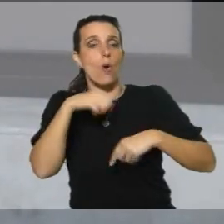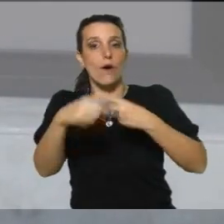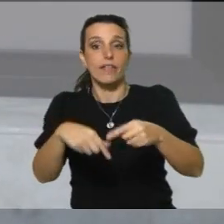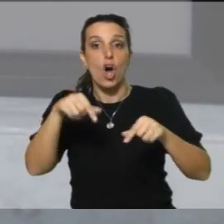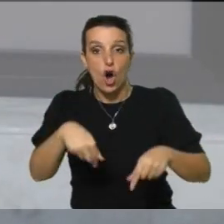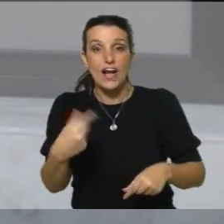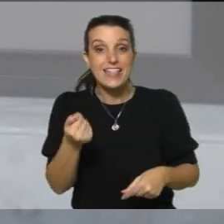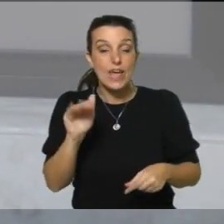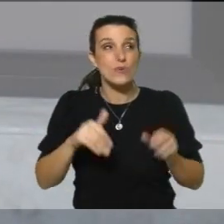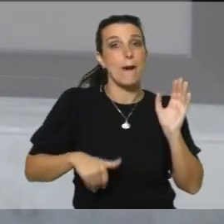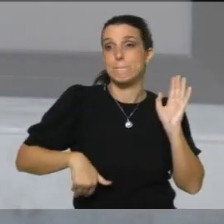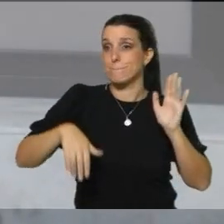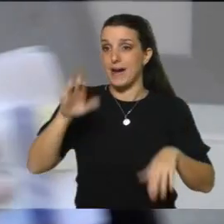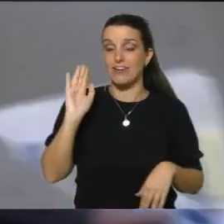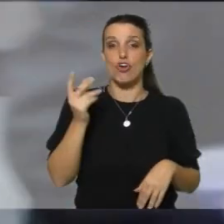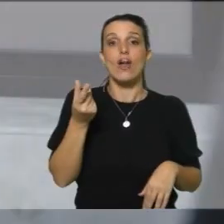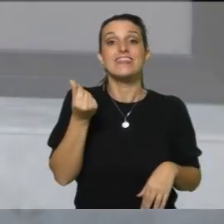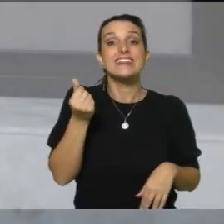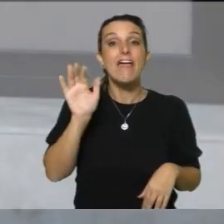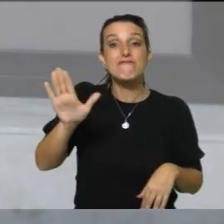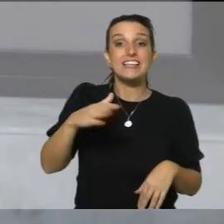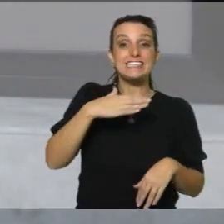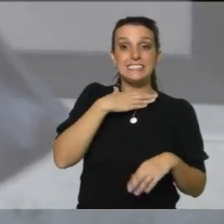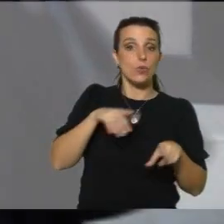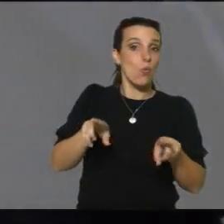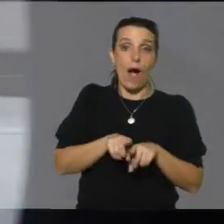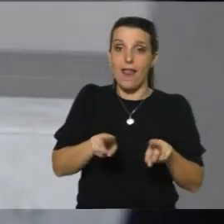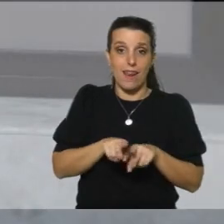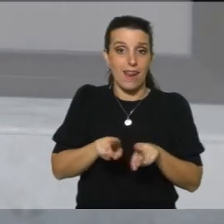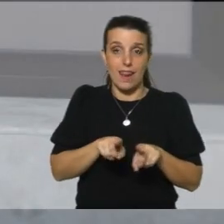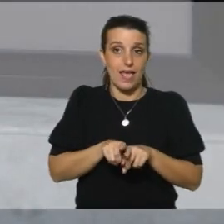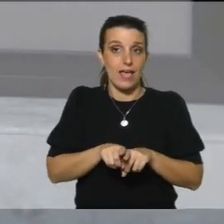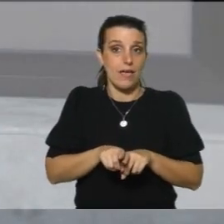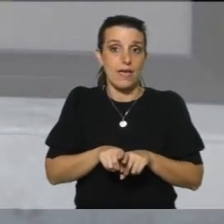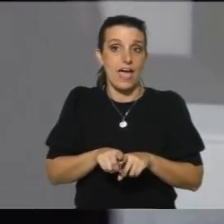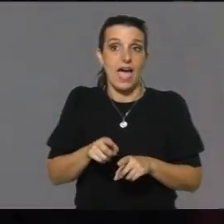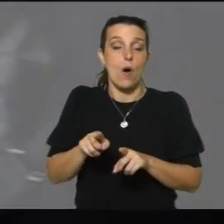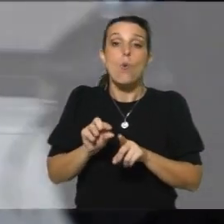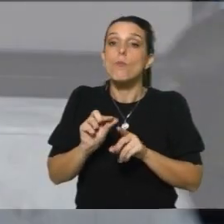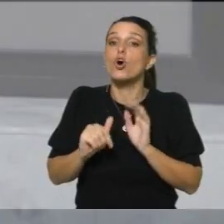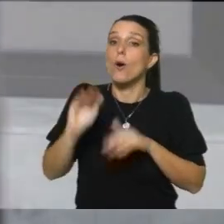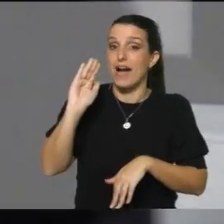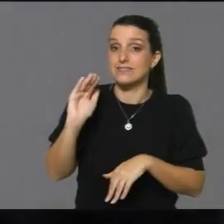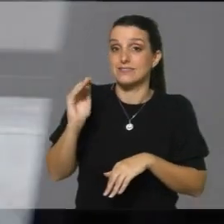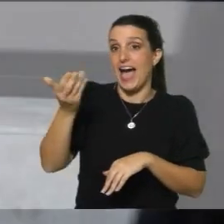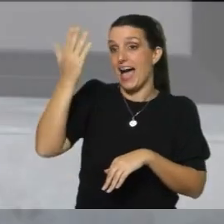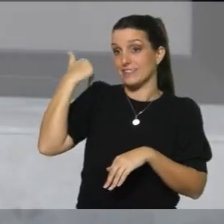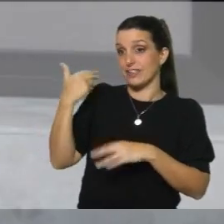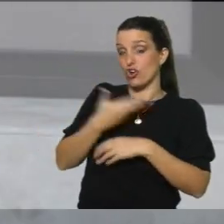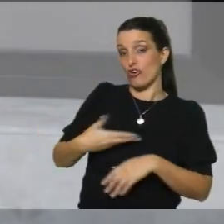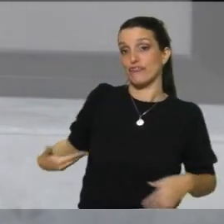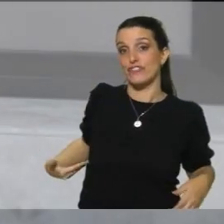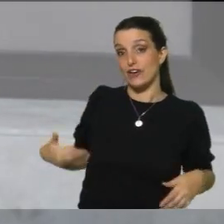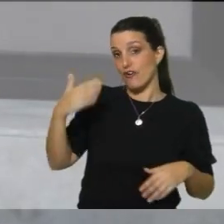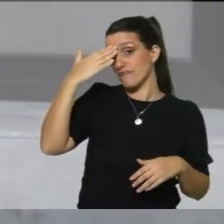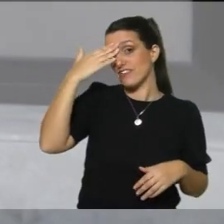endeudamiento es mucho mayor el déficit fiscal es más o menos igual que el que estaba Incluso un poco superior que el que estaba en el gobierno en los